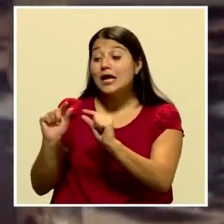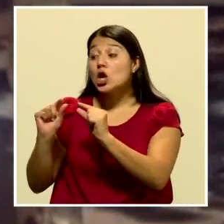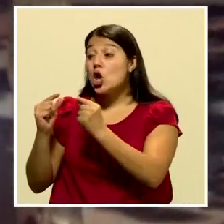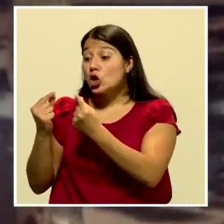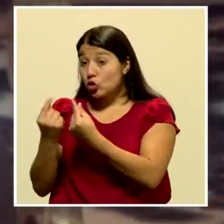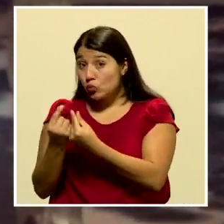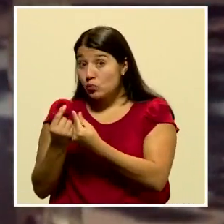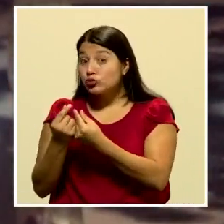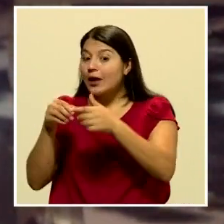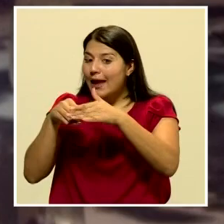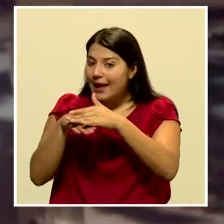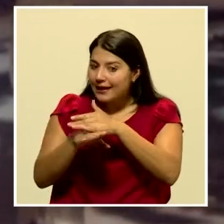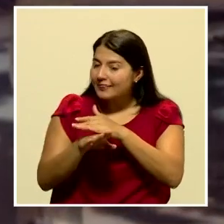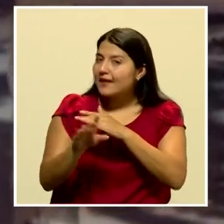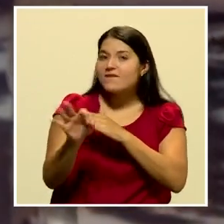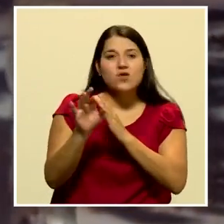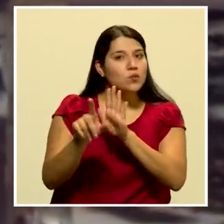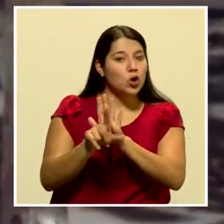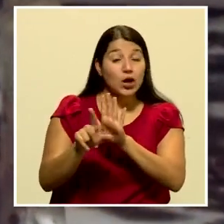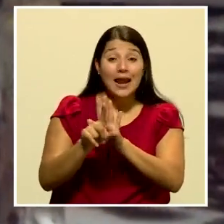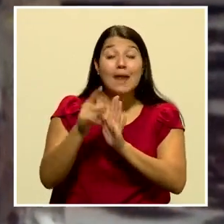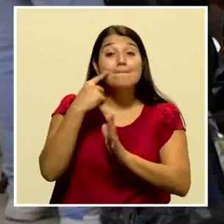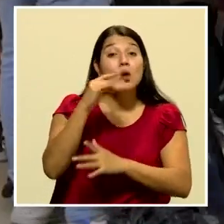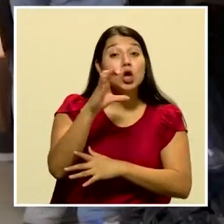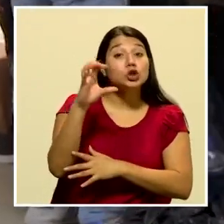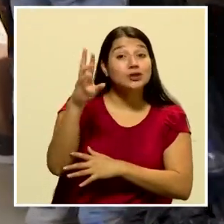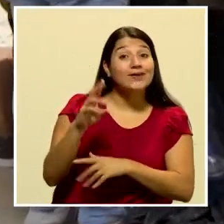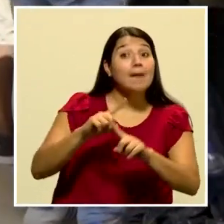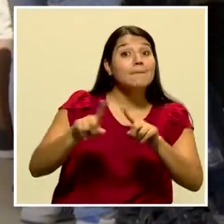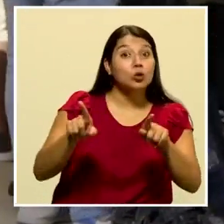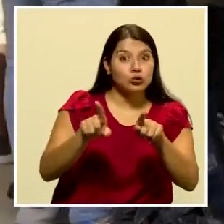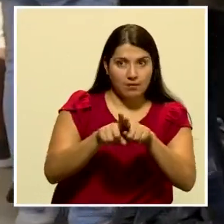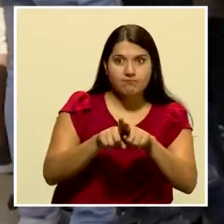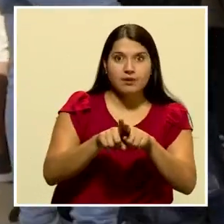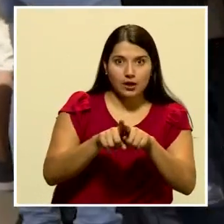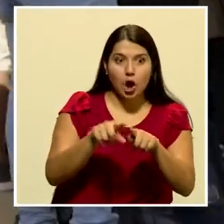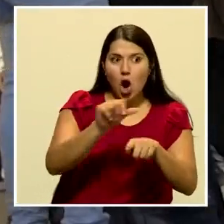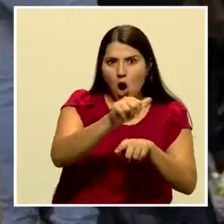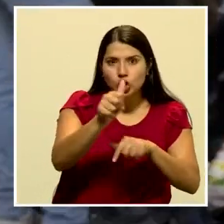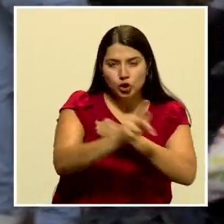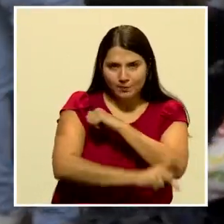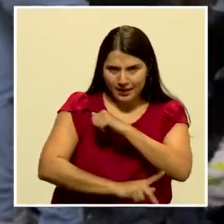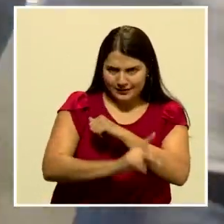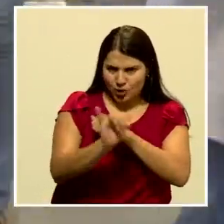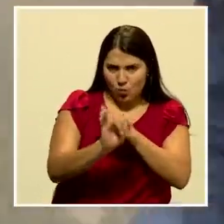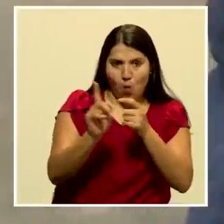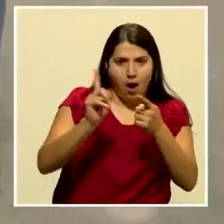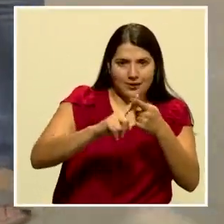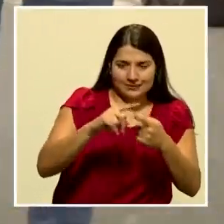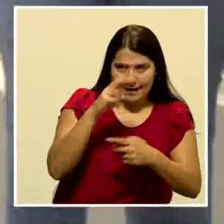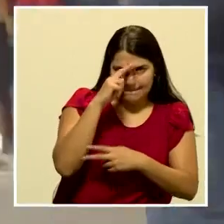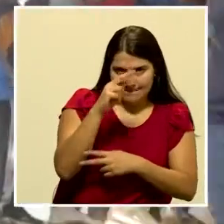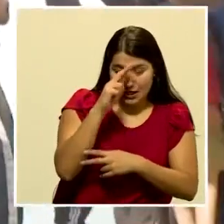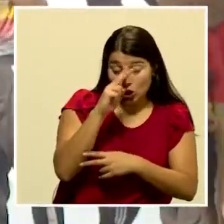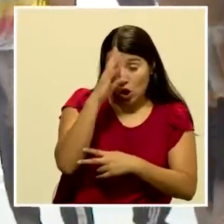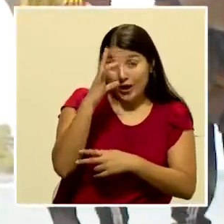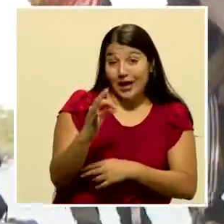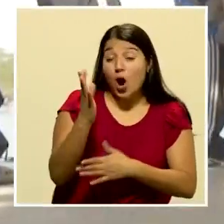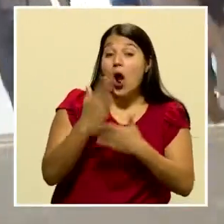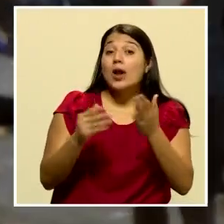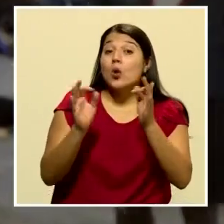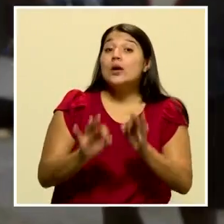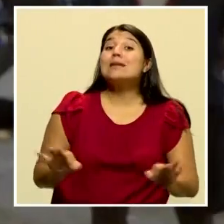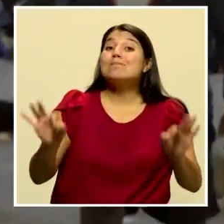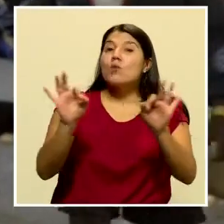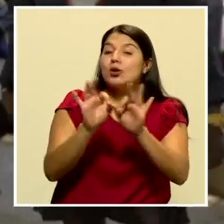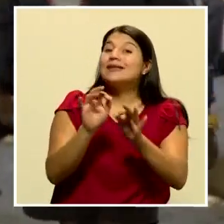incluso desde que están en Panamá e incluso hasta que llegan a México. Aquí hay algo como bien importante y creo que también por eso